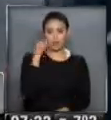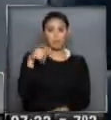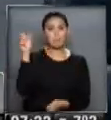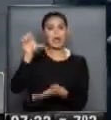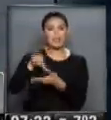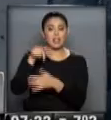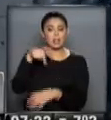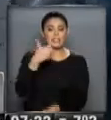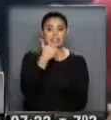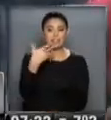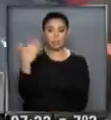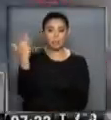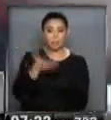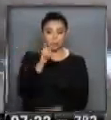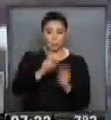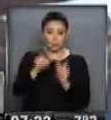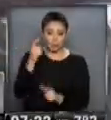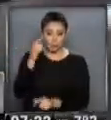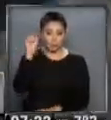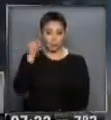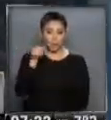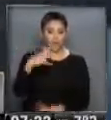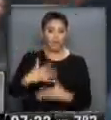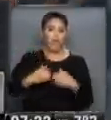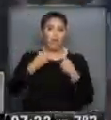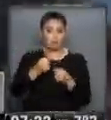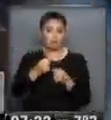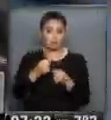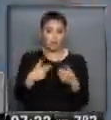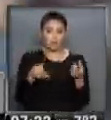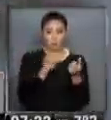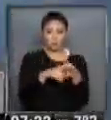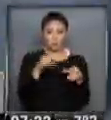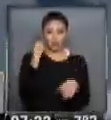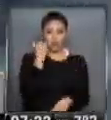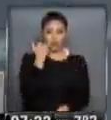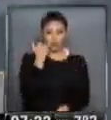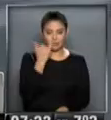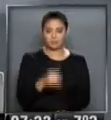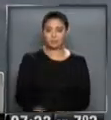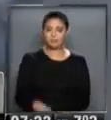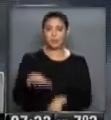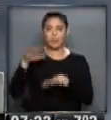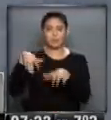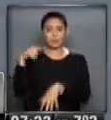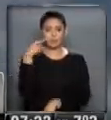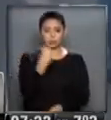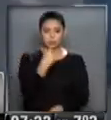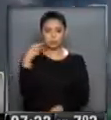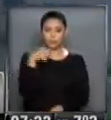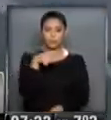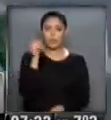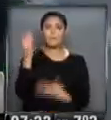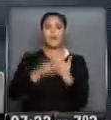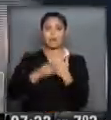país donde el 65% de la población apoya estas uniones. Frente a las protestas, el ministro francés